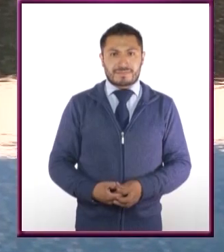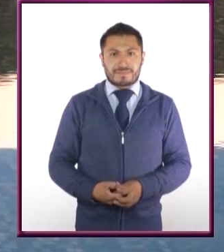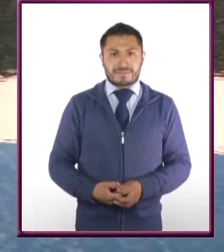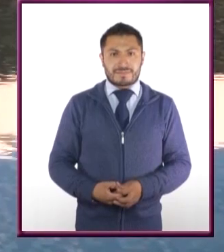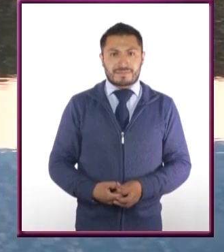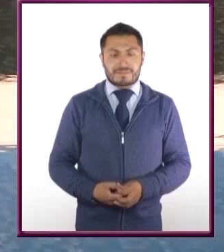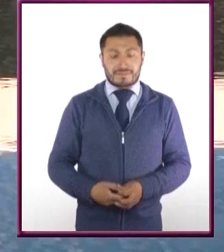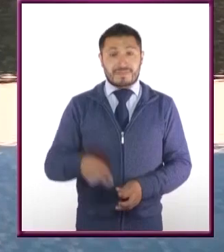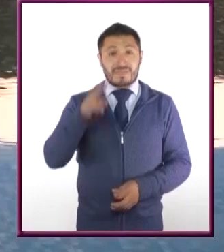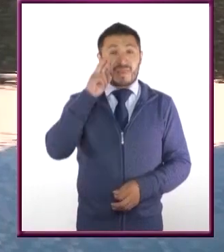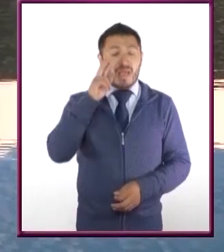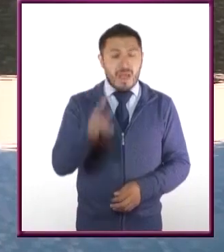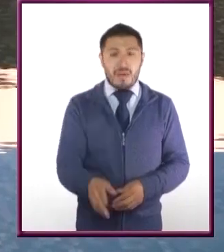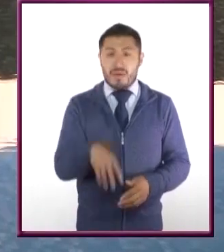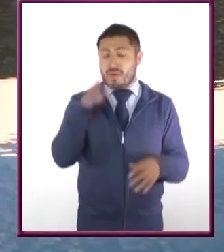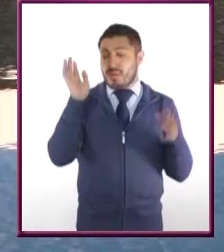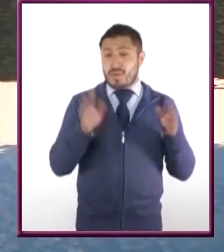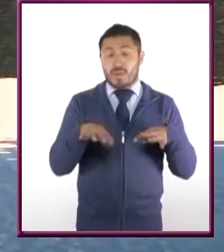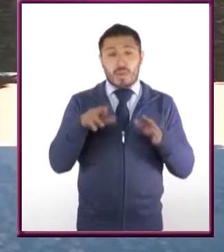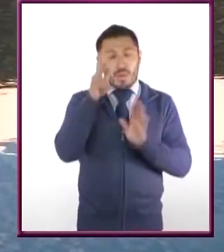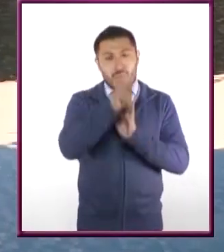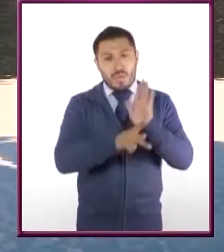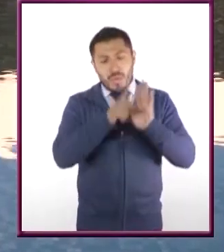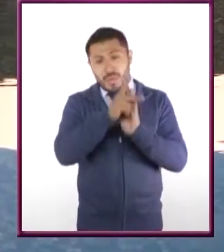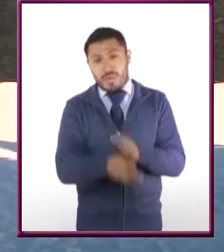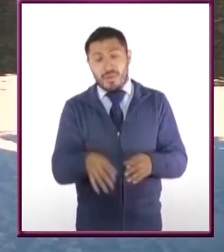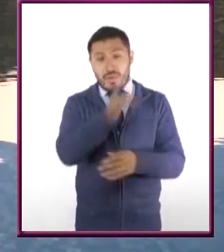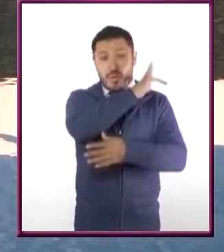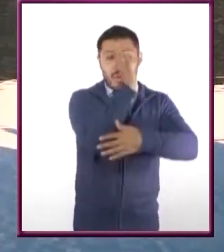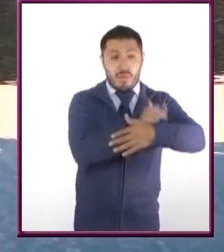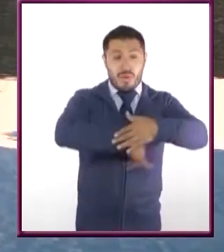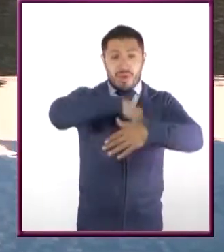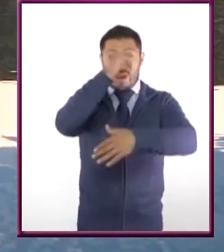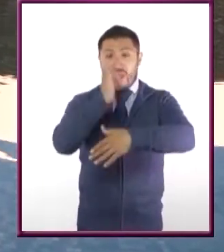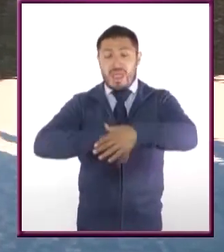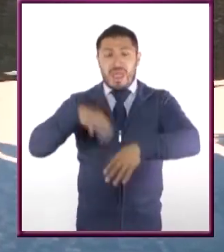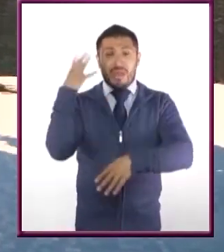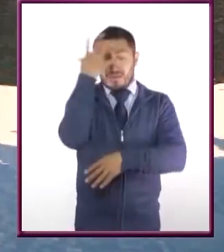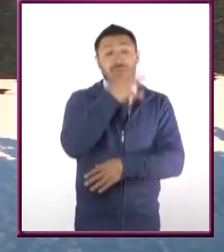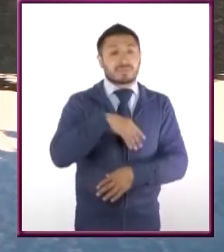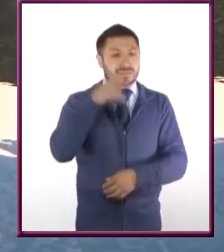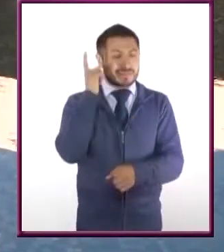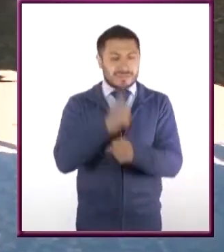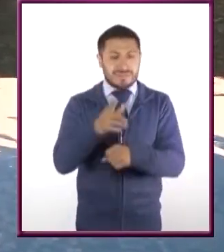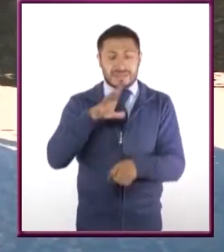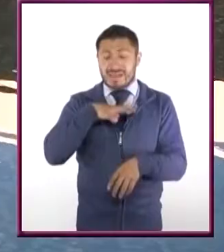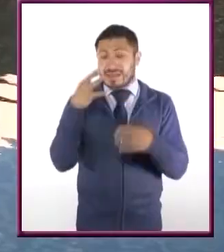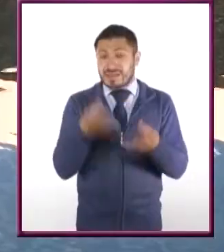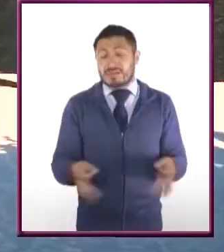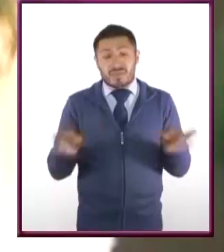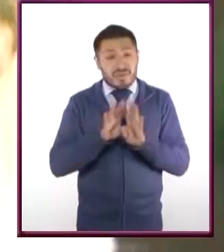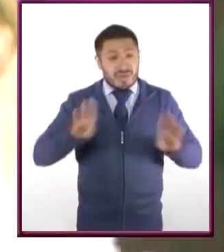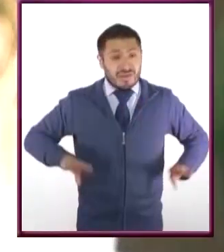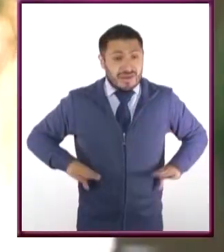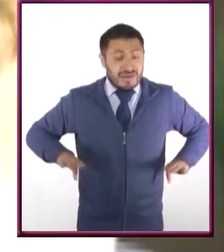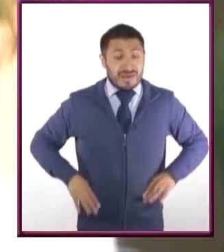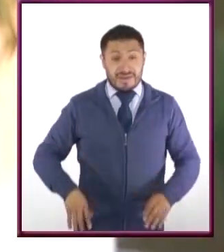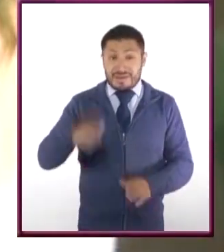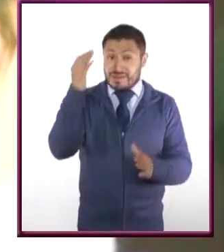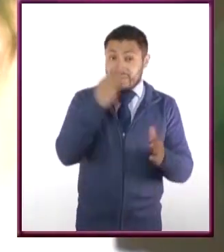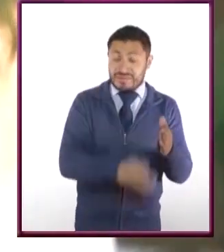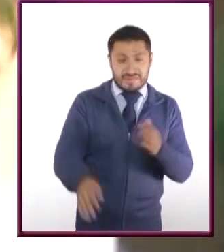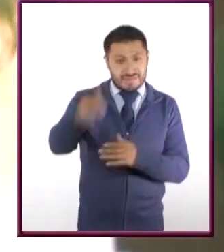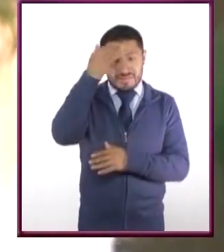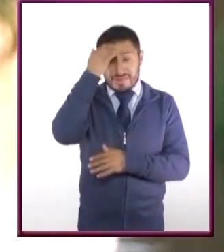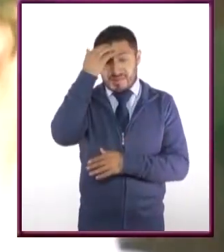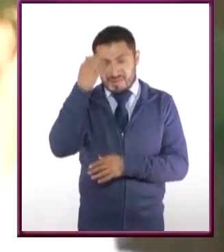Vi un documental de ballenas muy hermoso y me di cuenta de que todavía hay cosas importantes sobre ellas que aún no se saben. Así